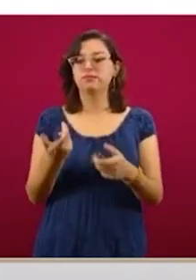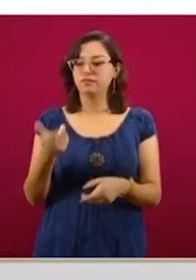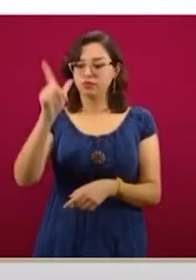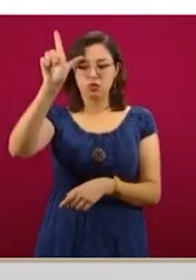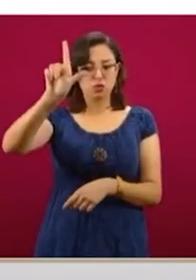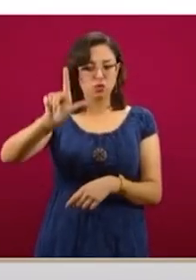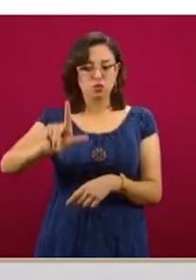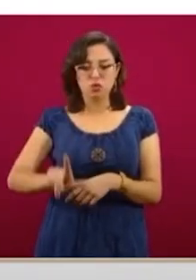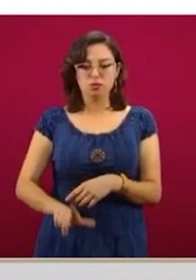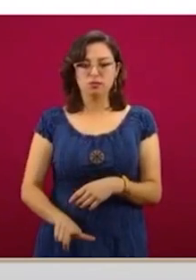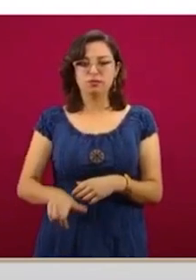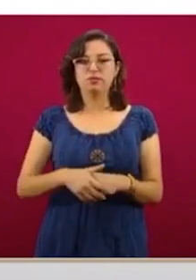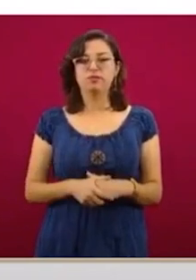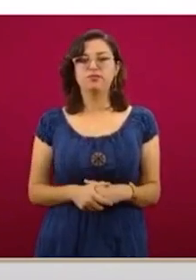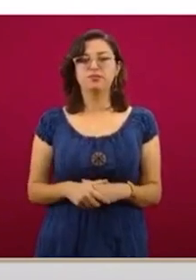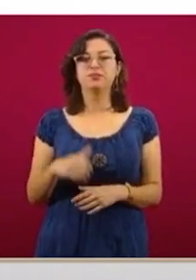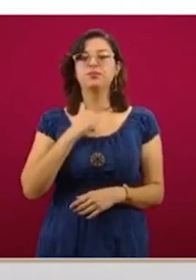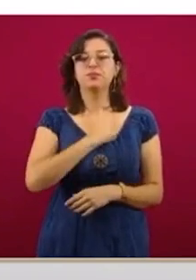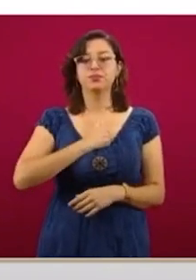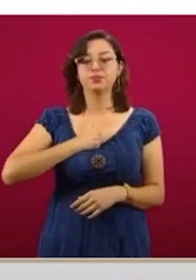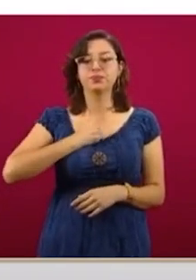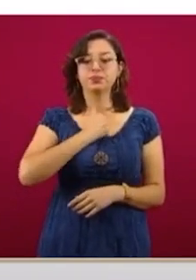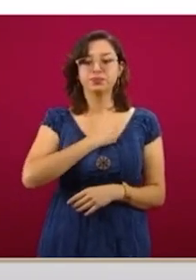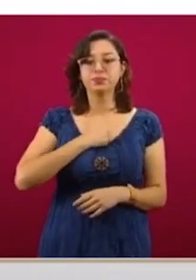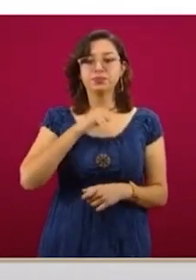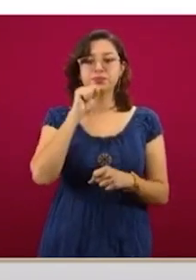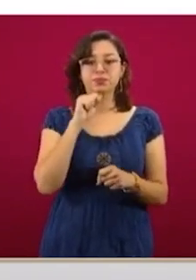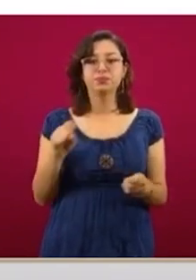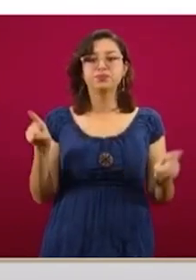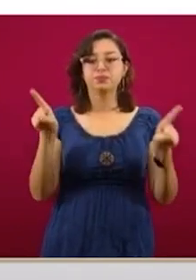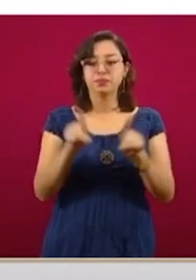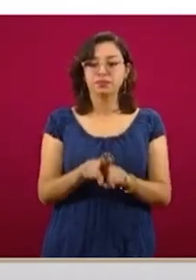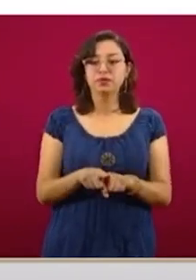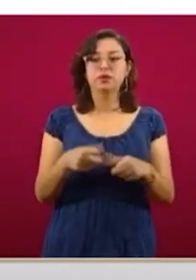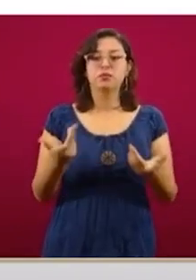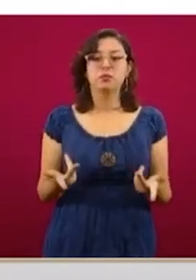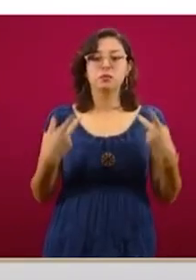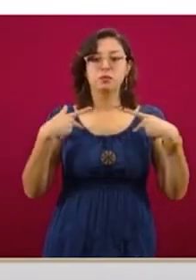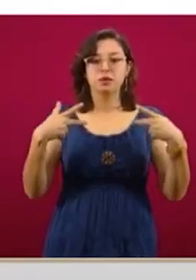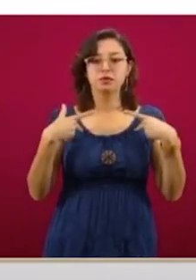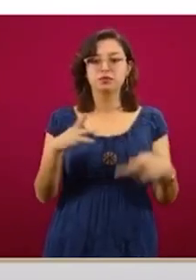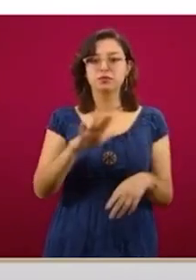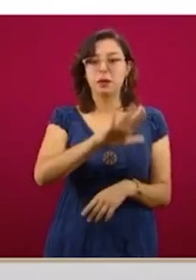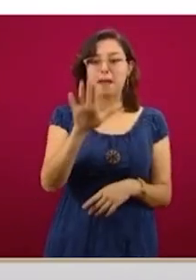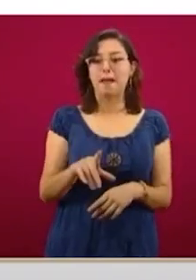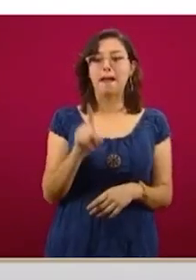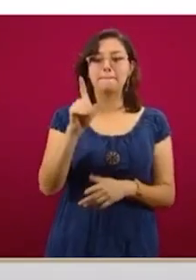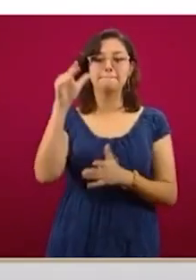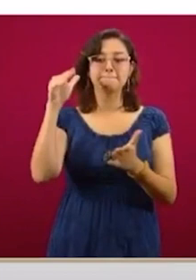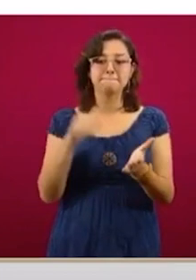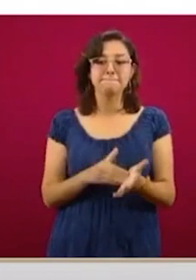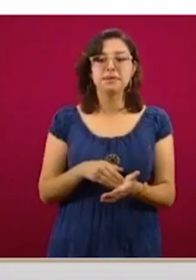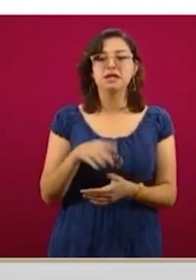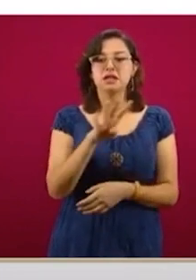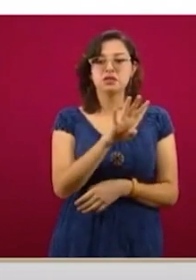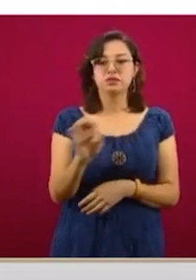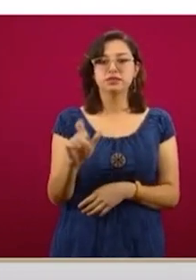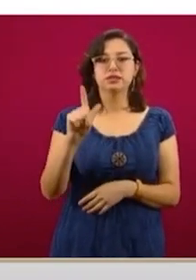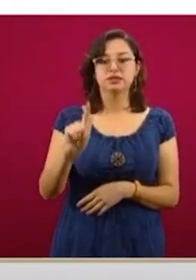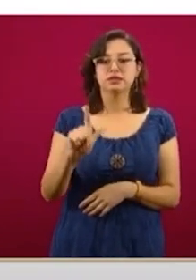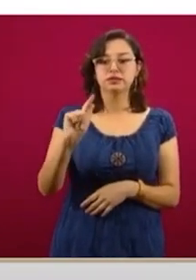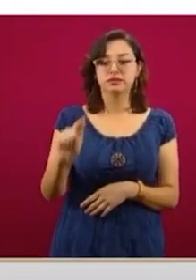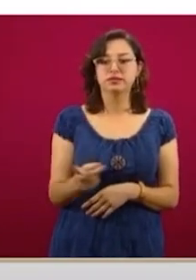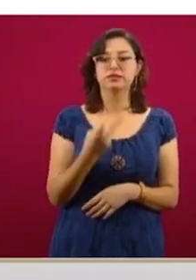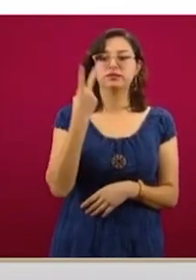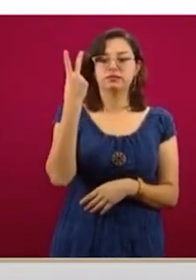lunes. Lamentablemente también hay un incremento en el número de defunciones, 1.972 para el corte del día